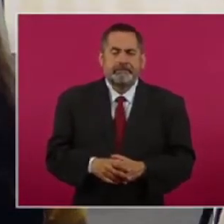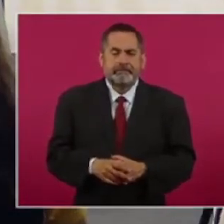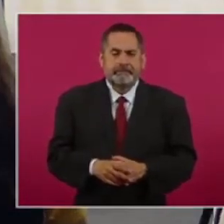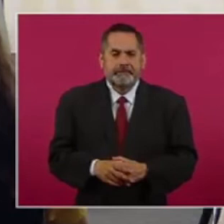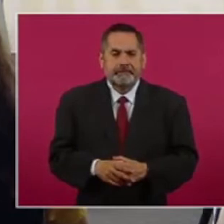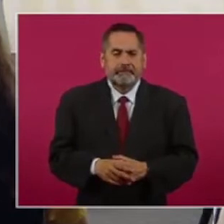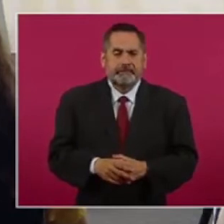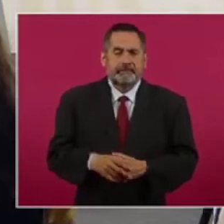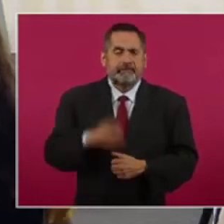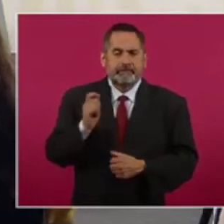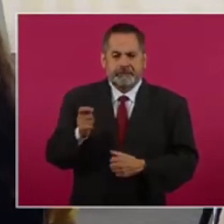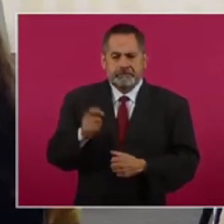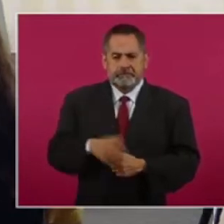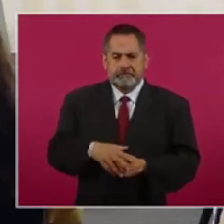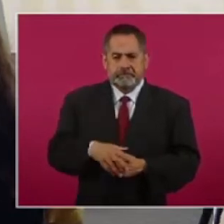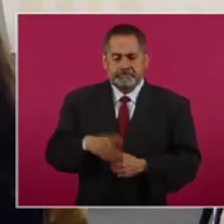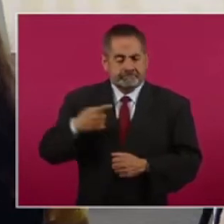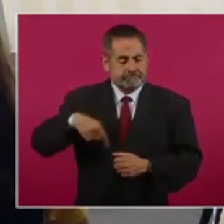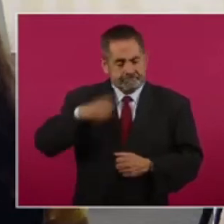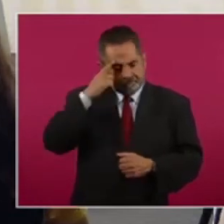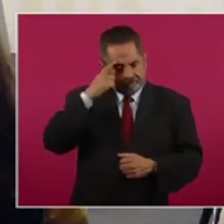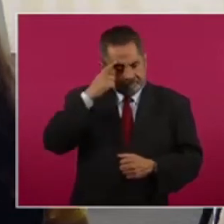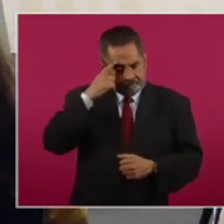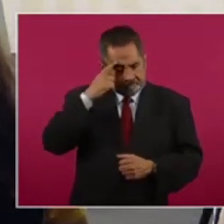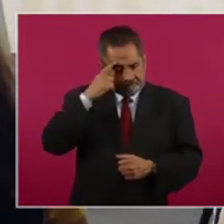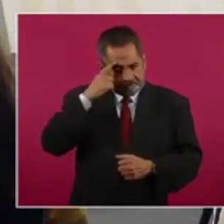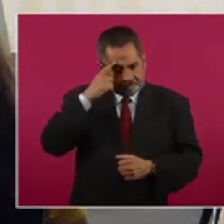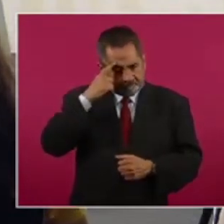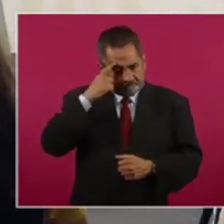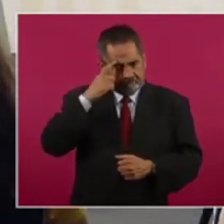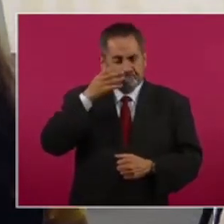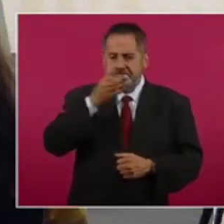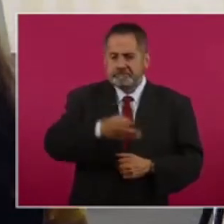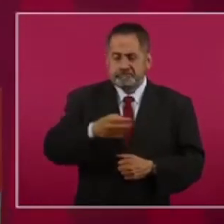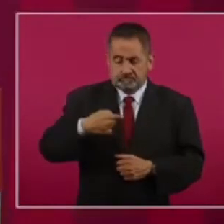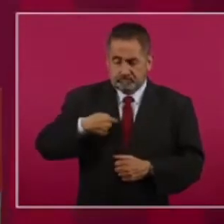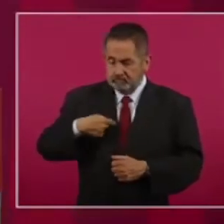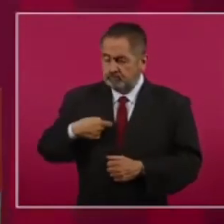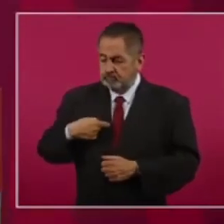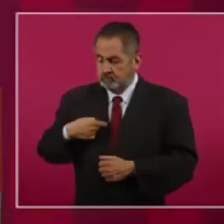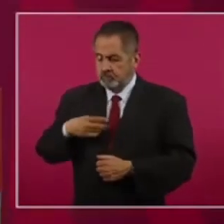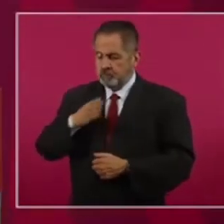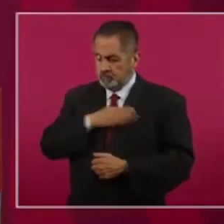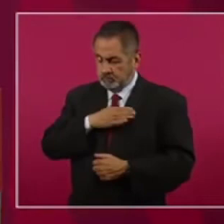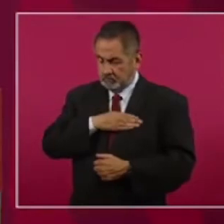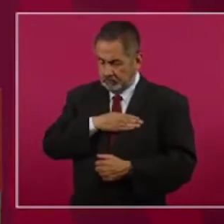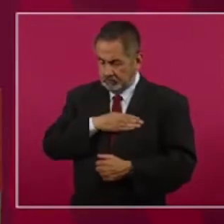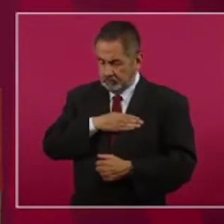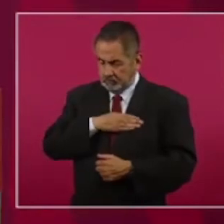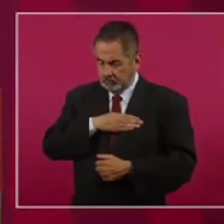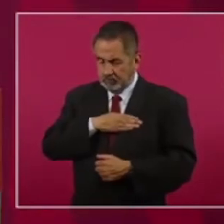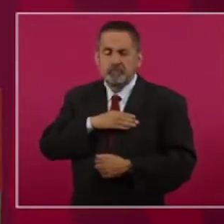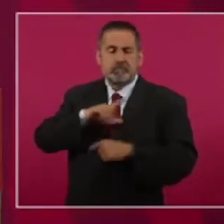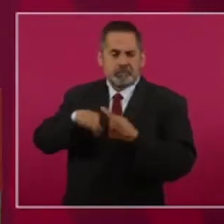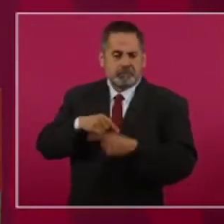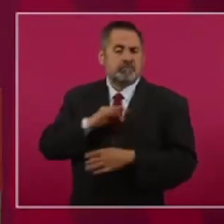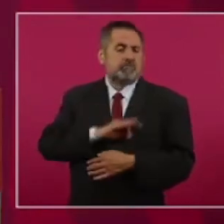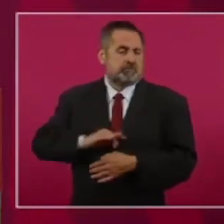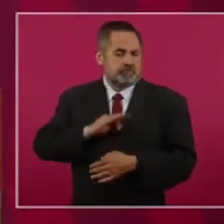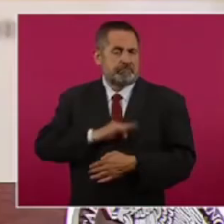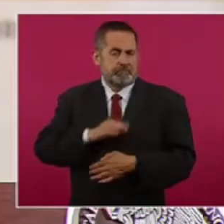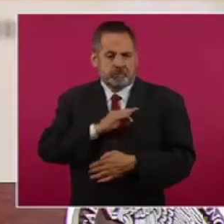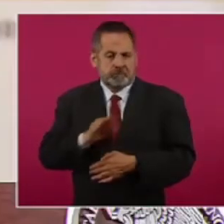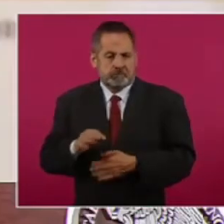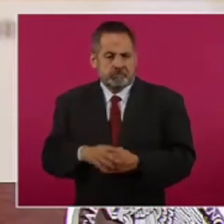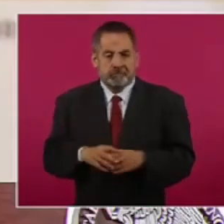Y aceptar que solo siendo buenos podemos ser felices. Y